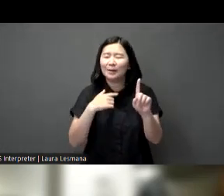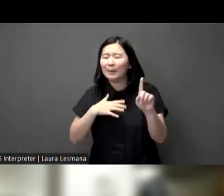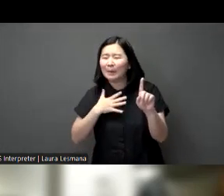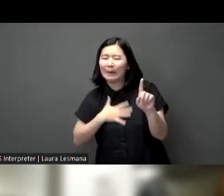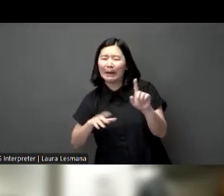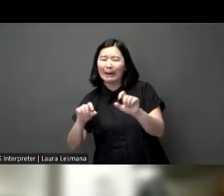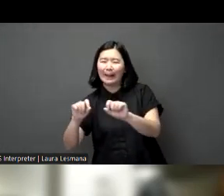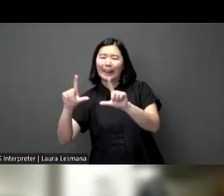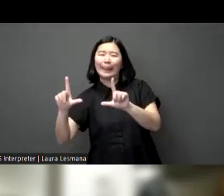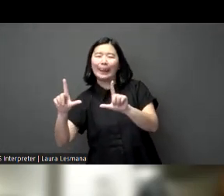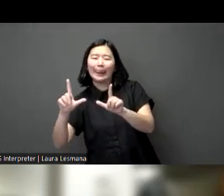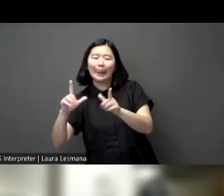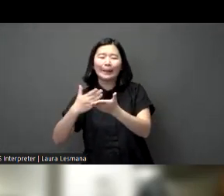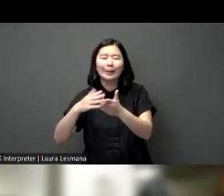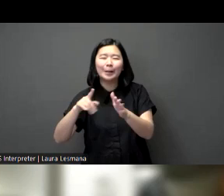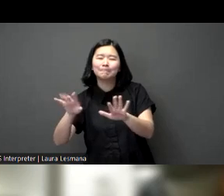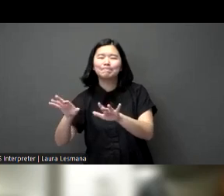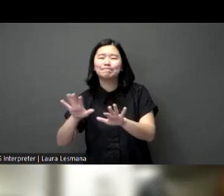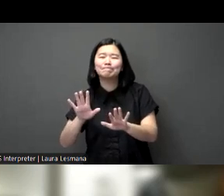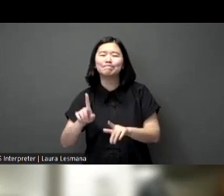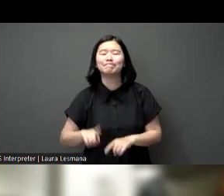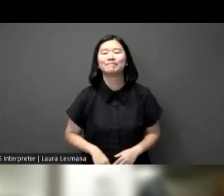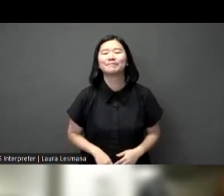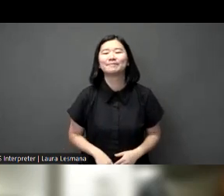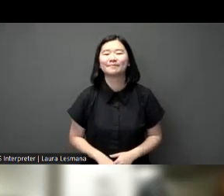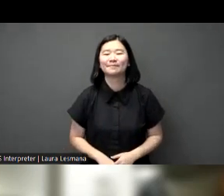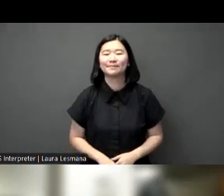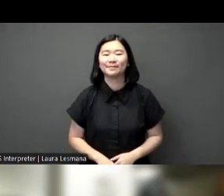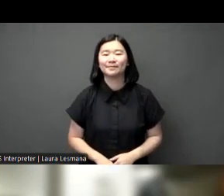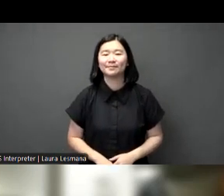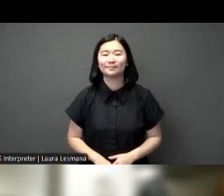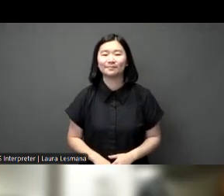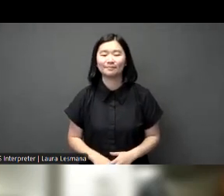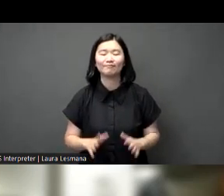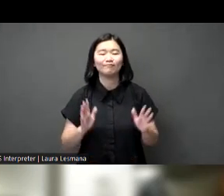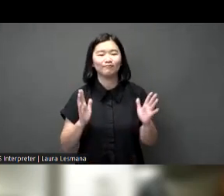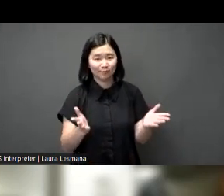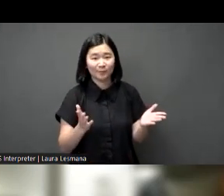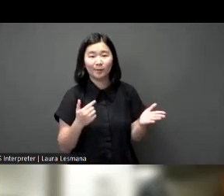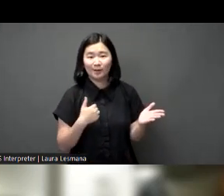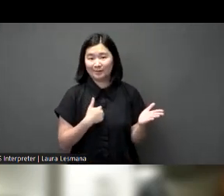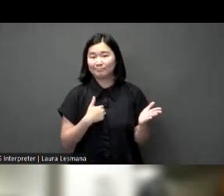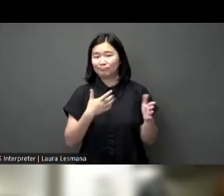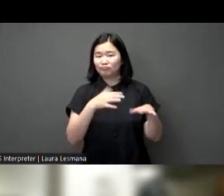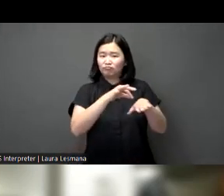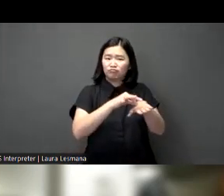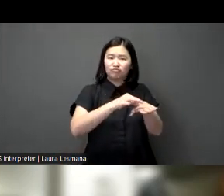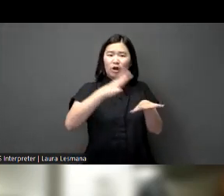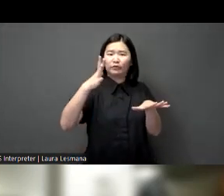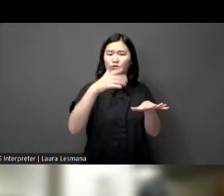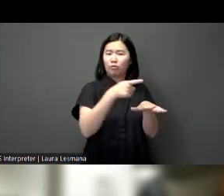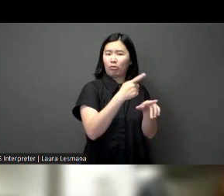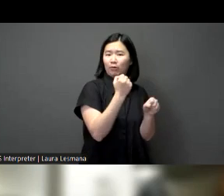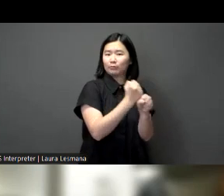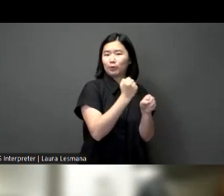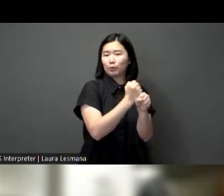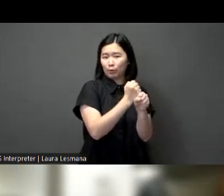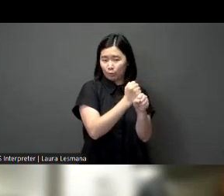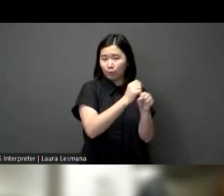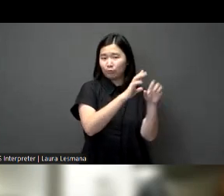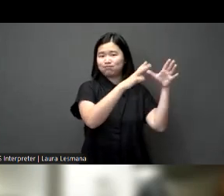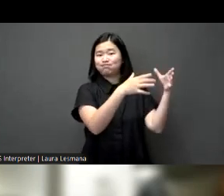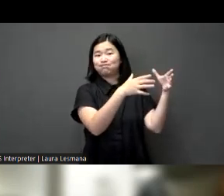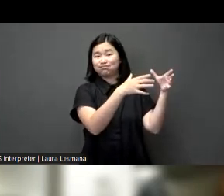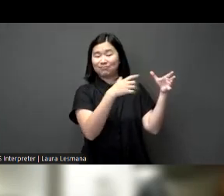a lo largo de Chile, particularmente de nivel central y también de otras instancias subnacionales. Y vengo a hablar sobre,